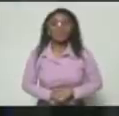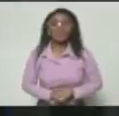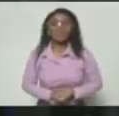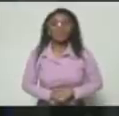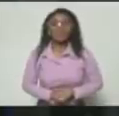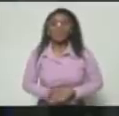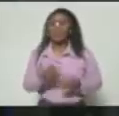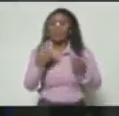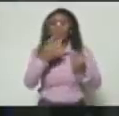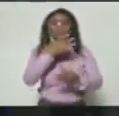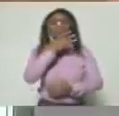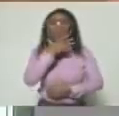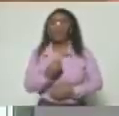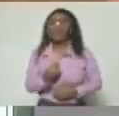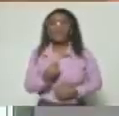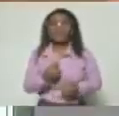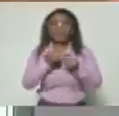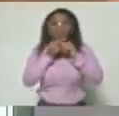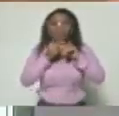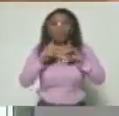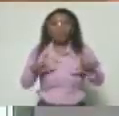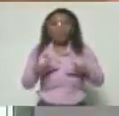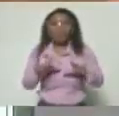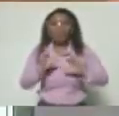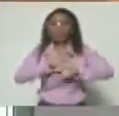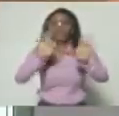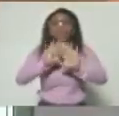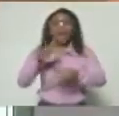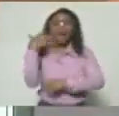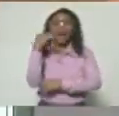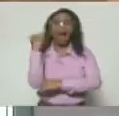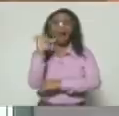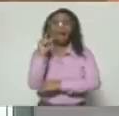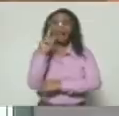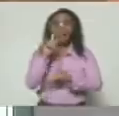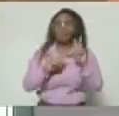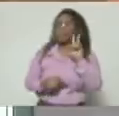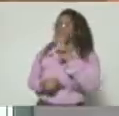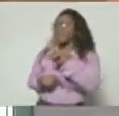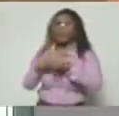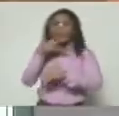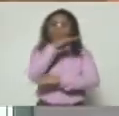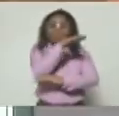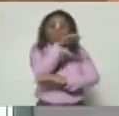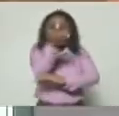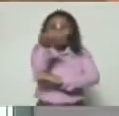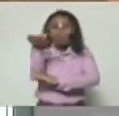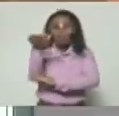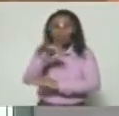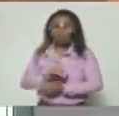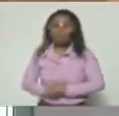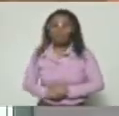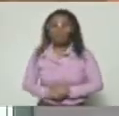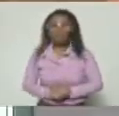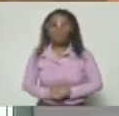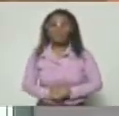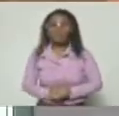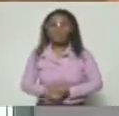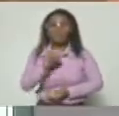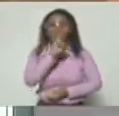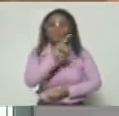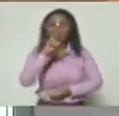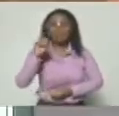Es muy fácil hablar de la multipolaridad cuando ya las tenemos a la vista, en el horizonte. Pero hace 20